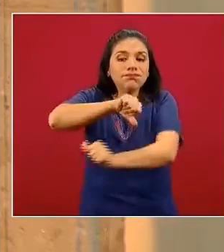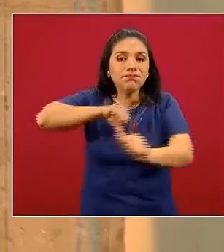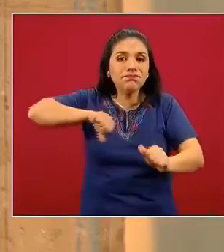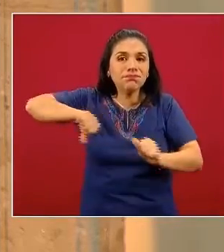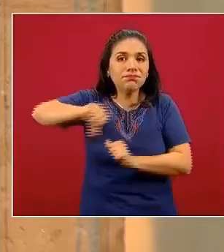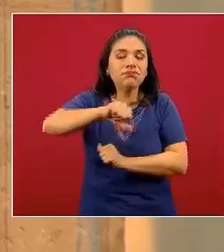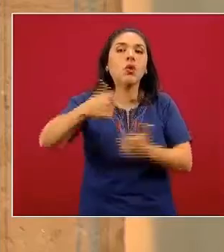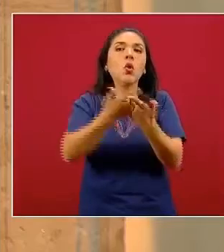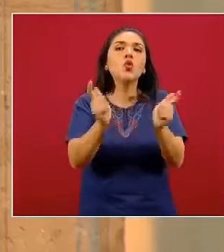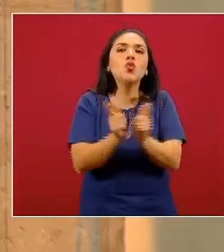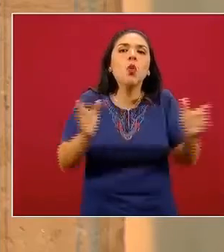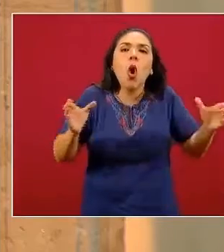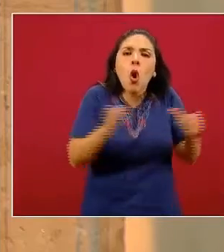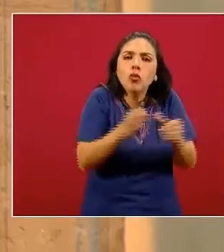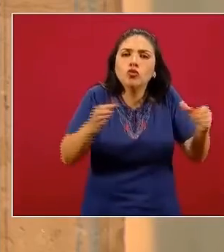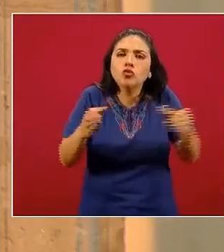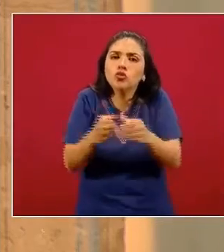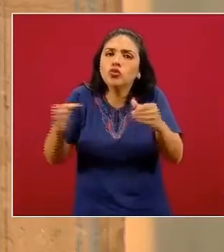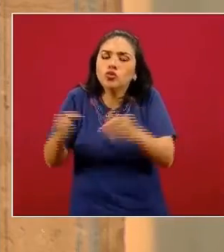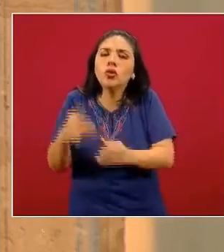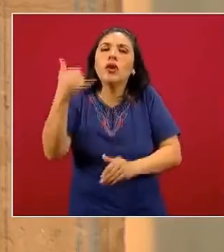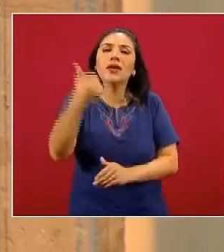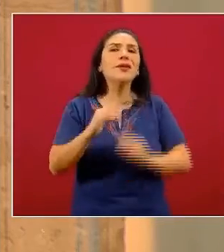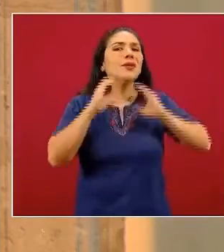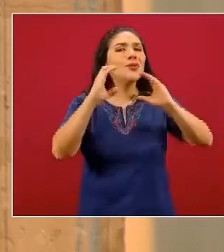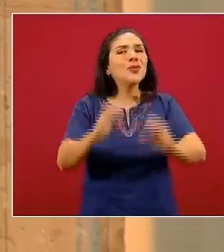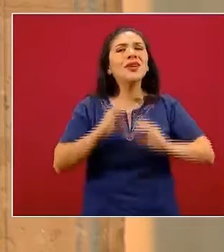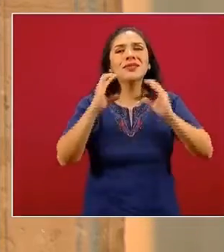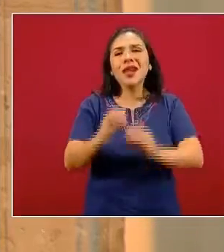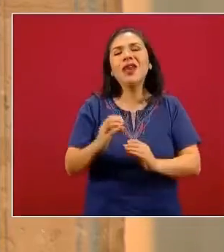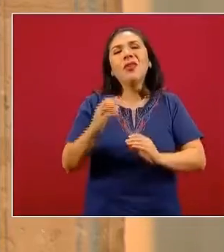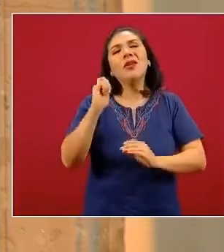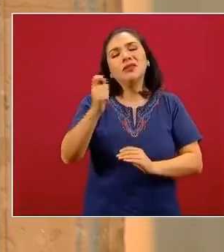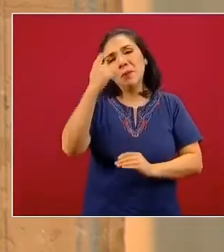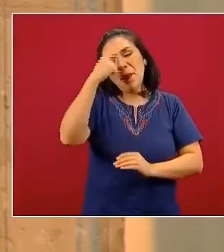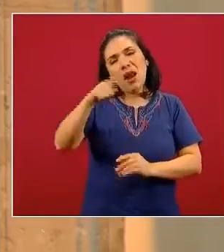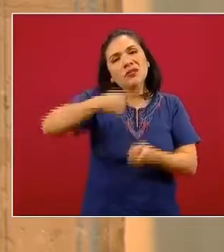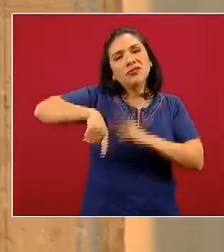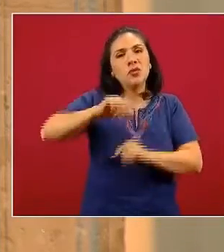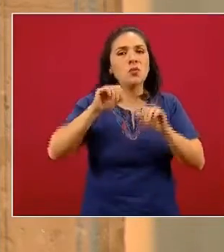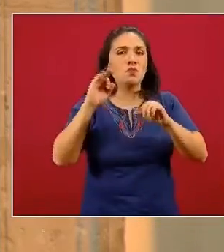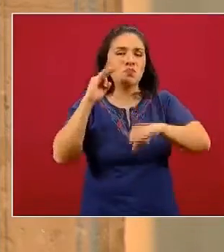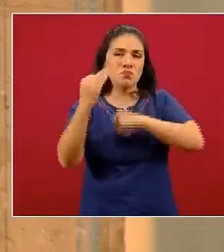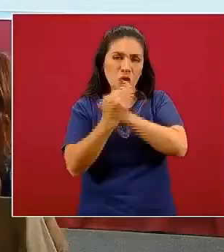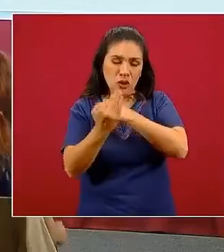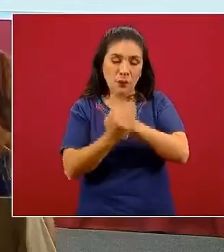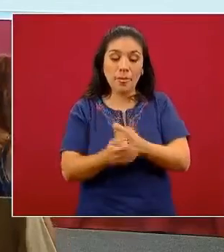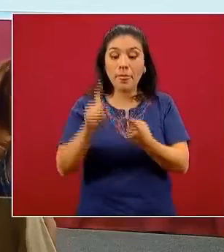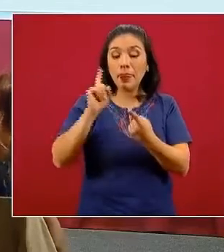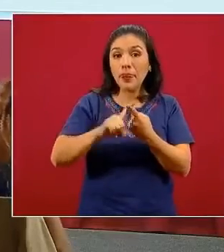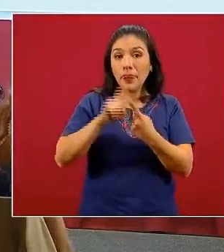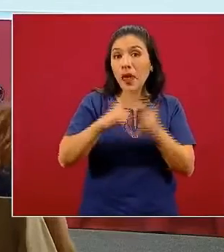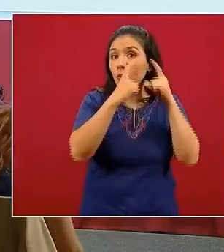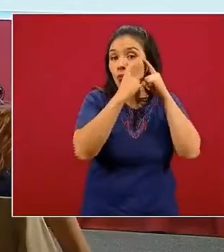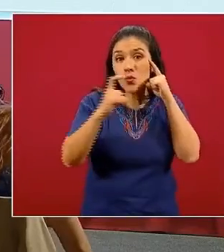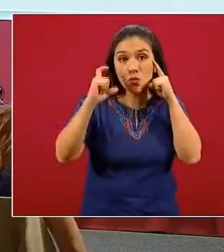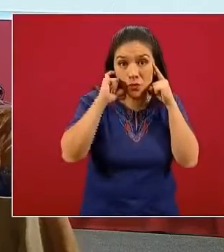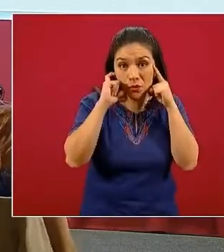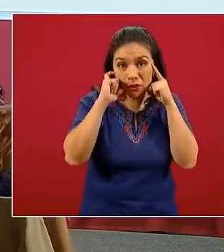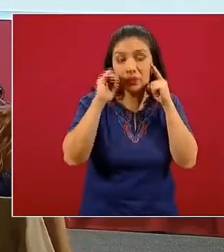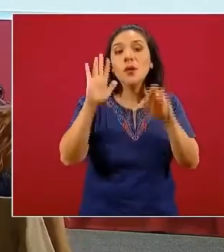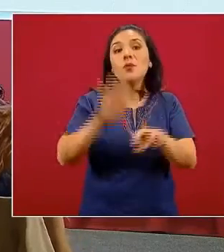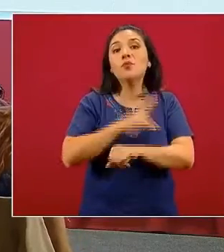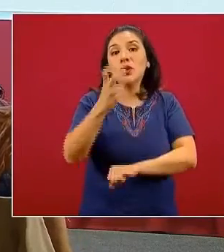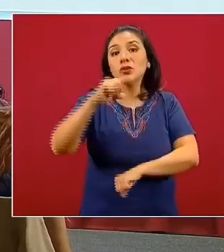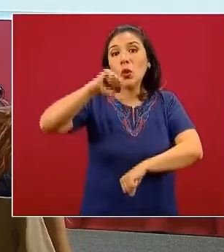grupos pequeños y mantener las medidas generales de cuidado. Una de ellas es el cubrebocas, y por